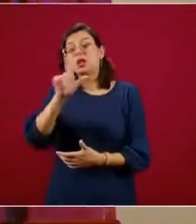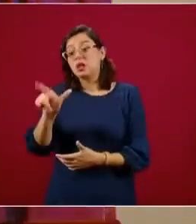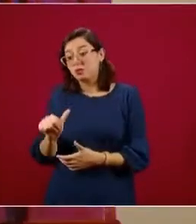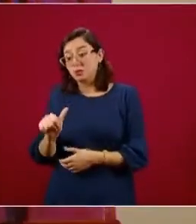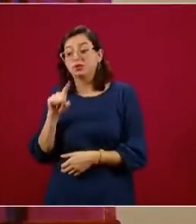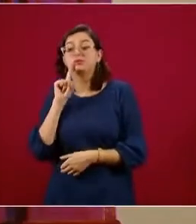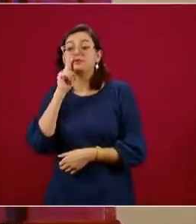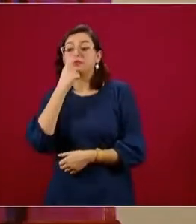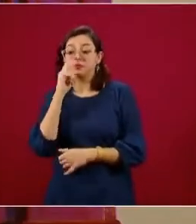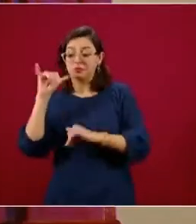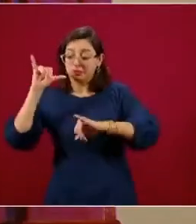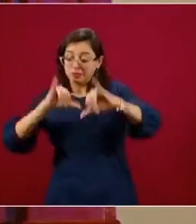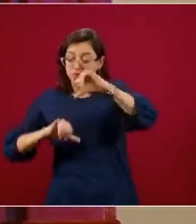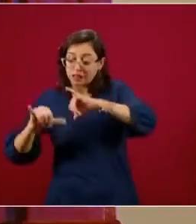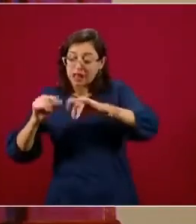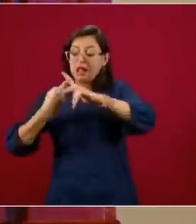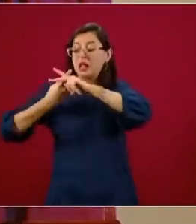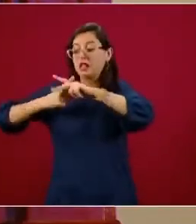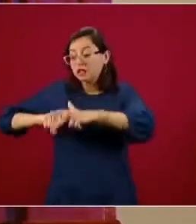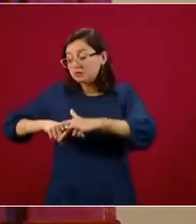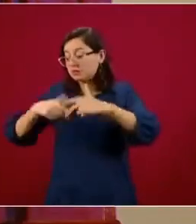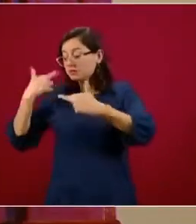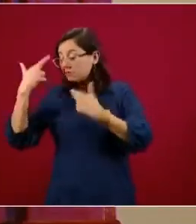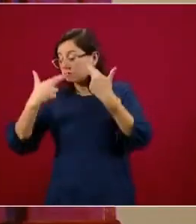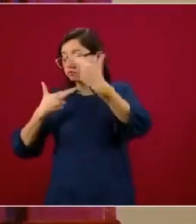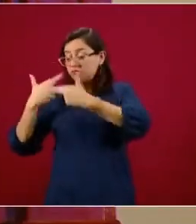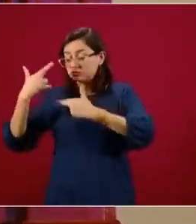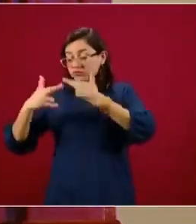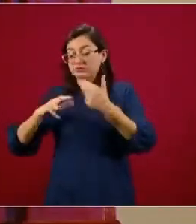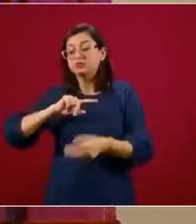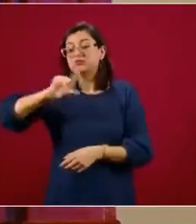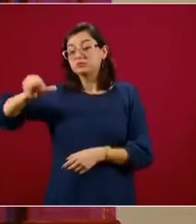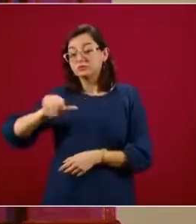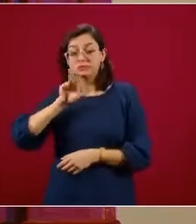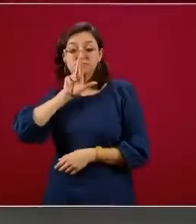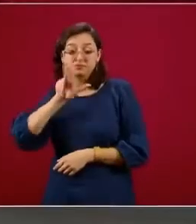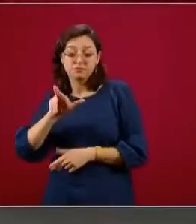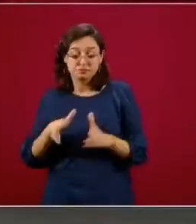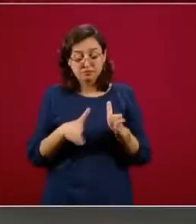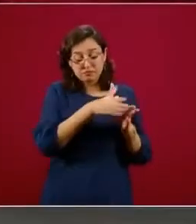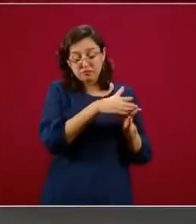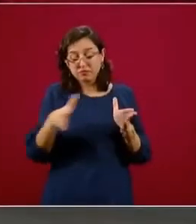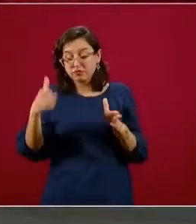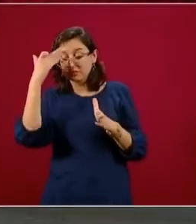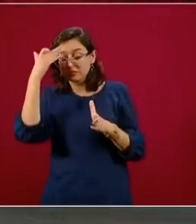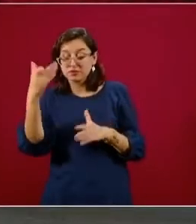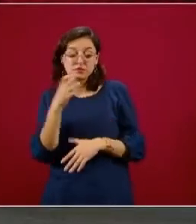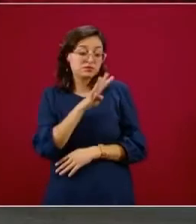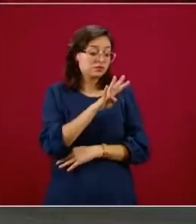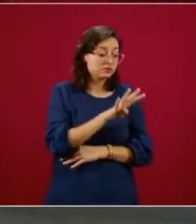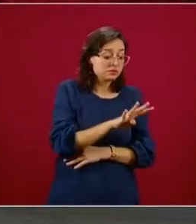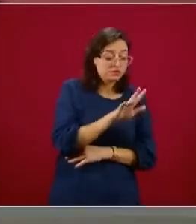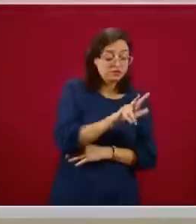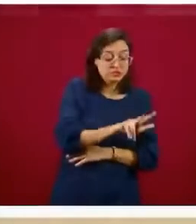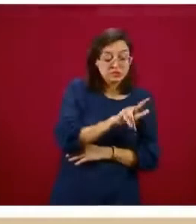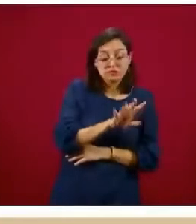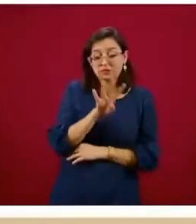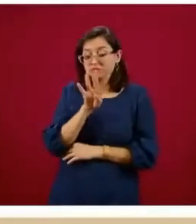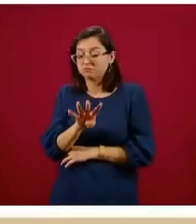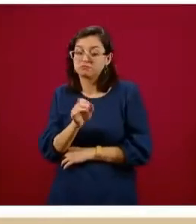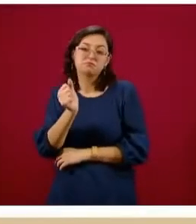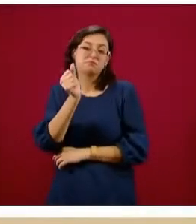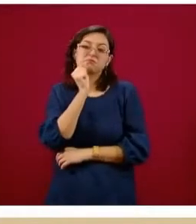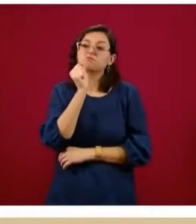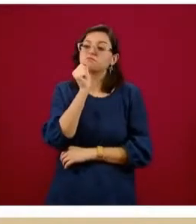se le toma la muestra e ingresa a proceso, los indicadores de la semana 18 y 19 todavía están en construcción, es decir, los vamos a